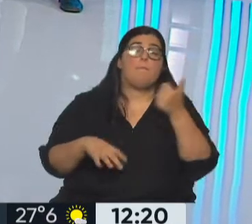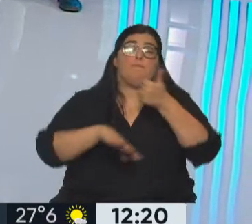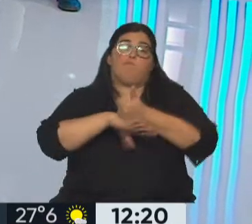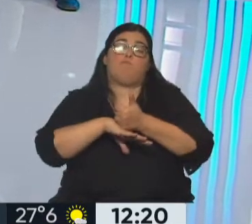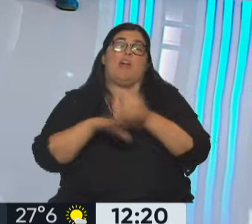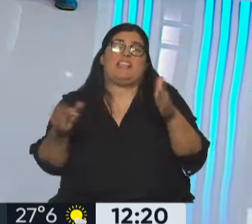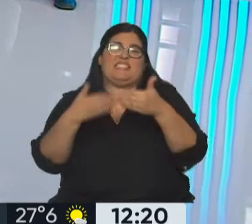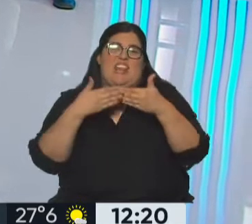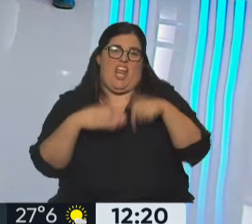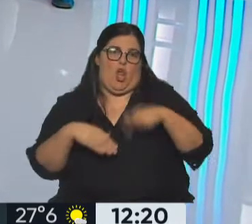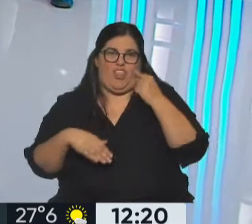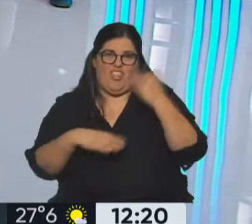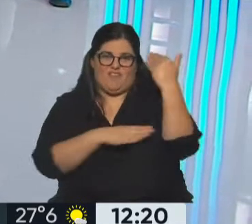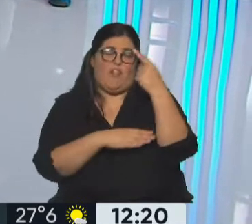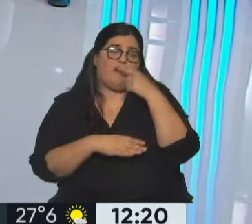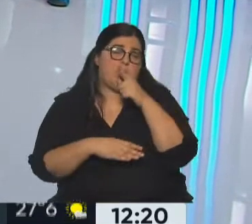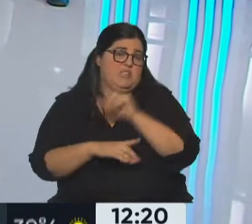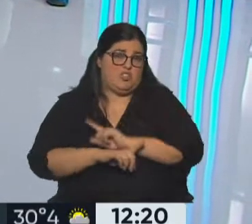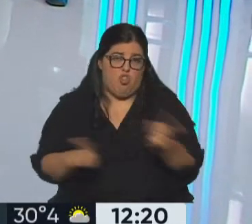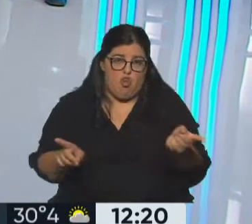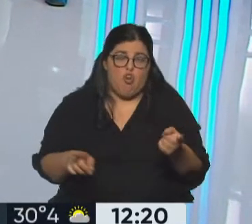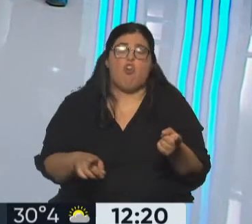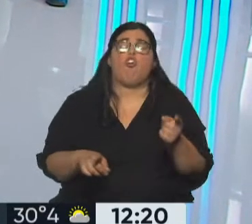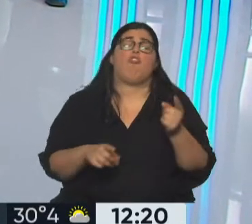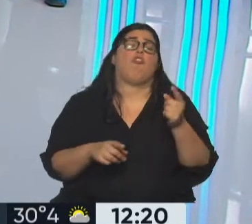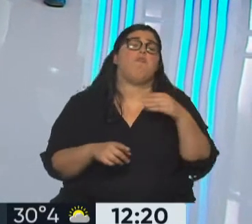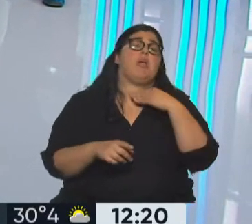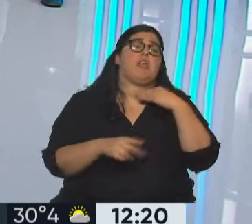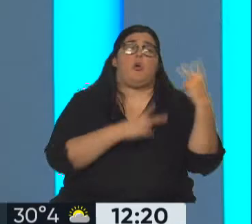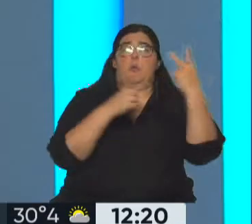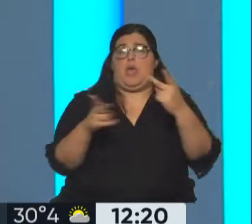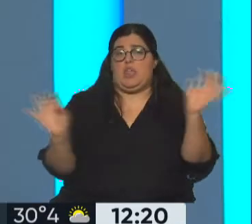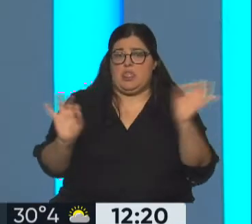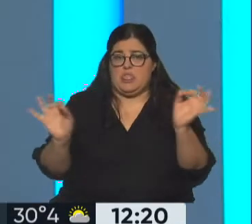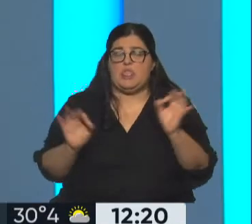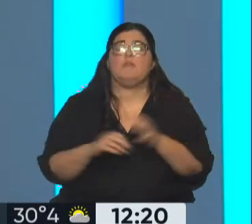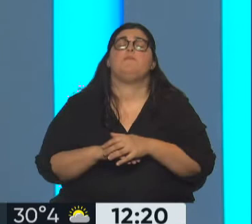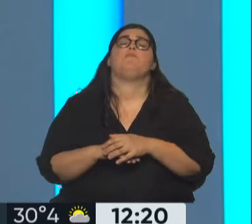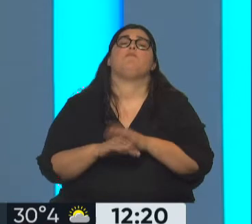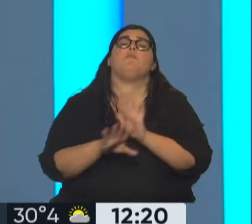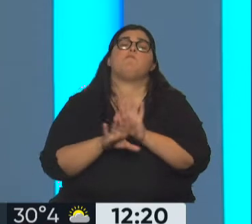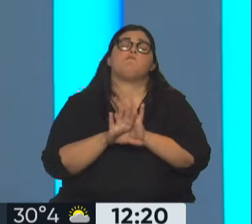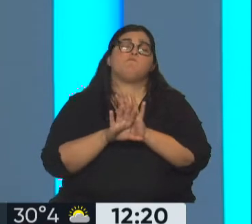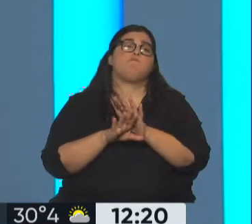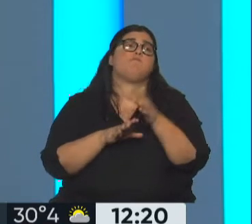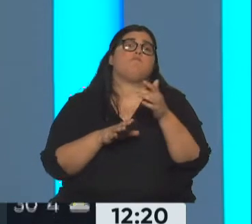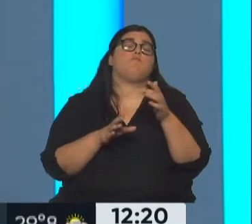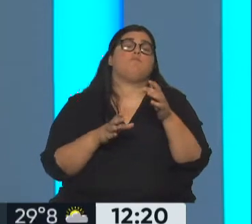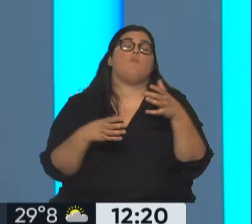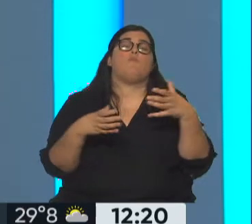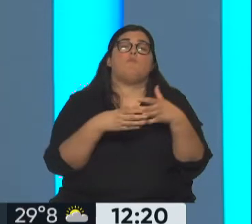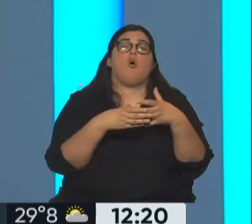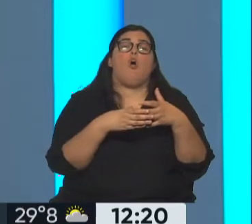encuentro en el día de hoy. Finalmente, aparentemente no va a ser así, no ha viajado a México. Pero digo, frente a una inexistencia de una